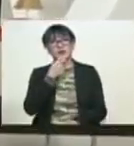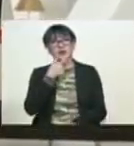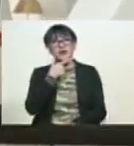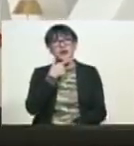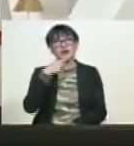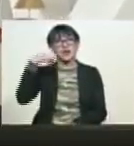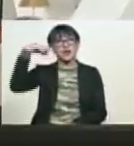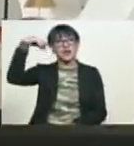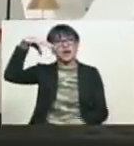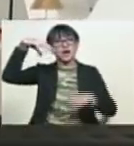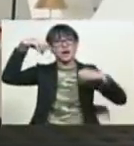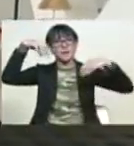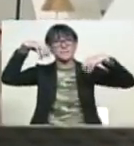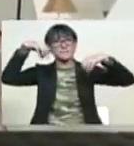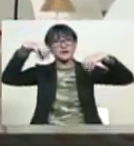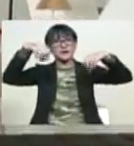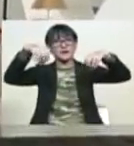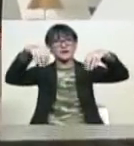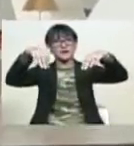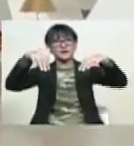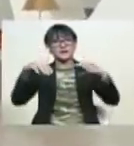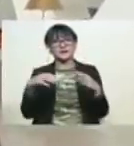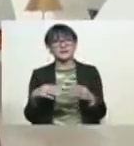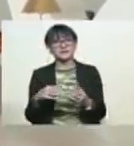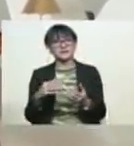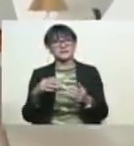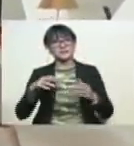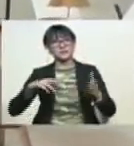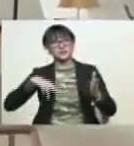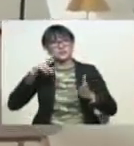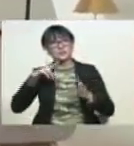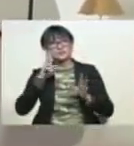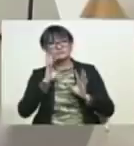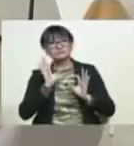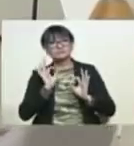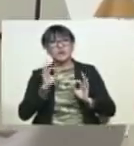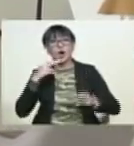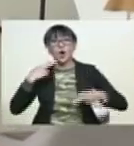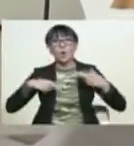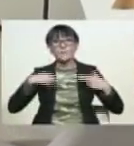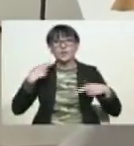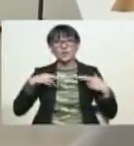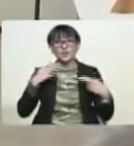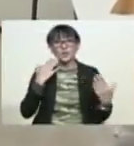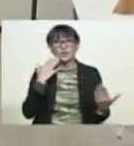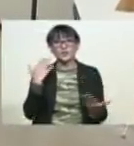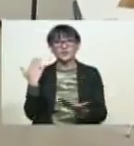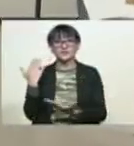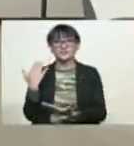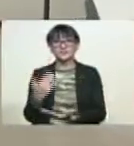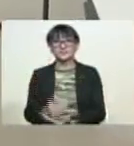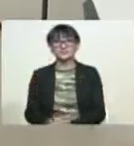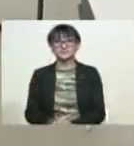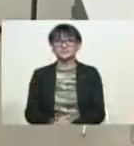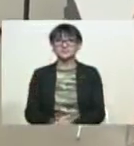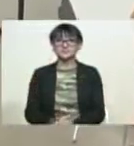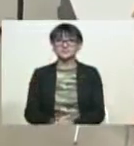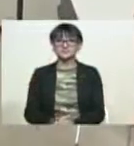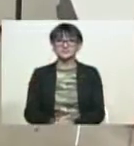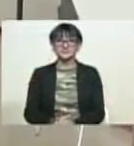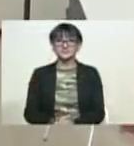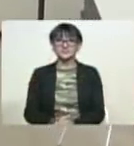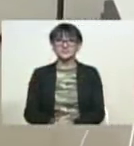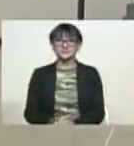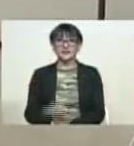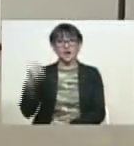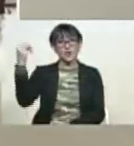lámparas y de todo el acabado de este salón principal, de este salón comedor. Desde este salón comedor, por los espacios